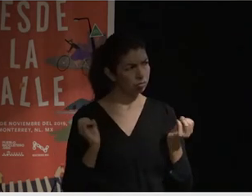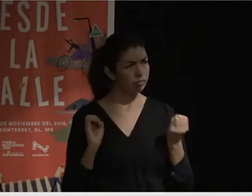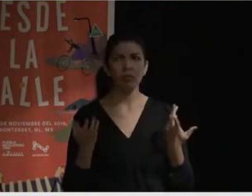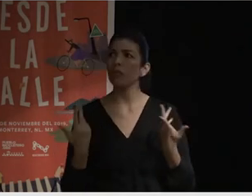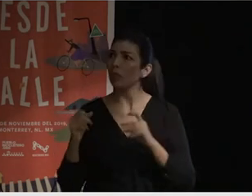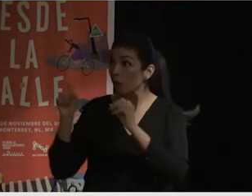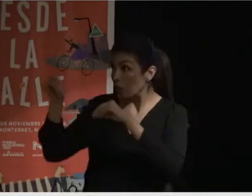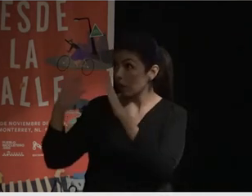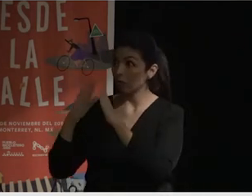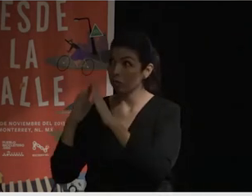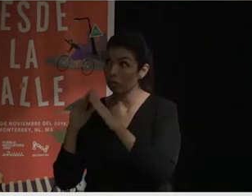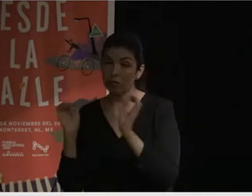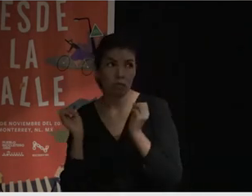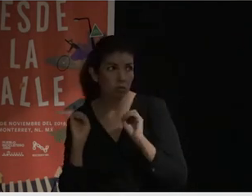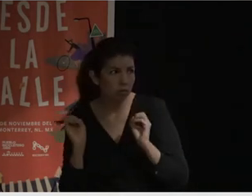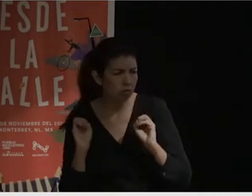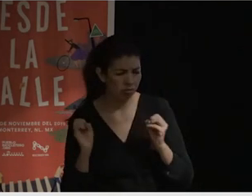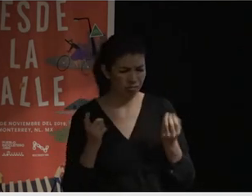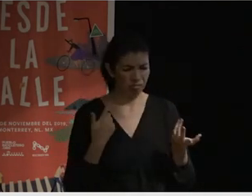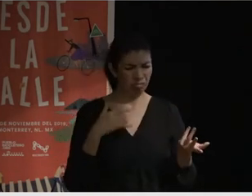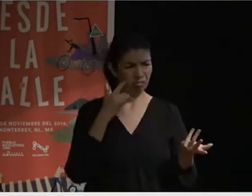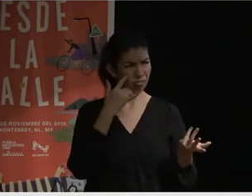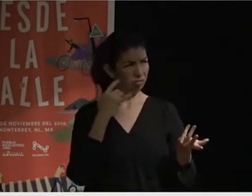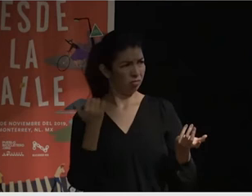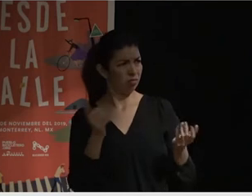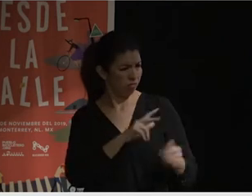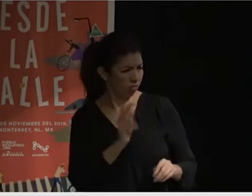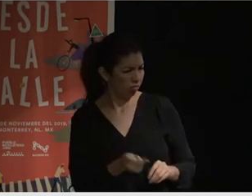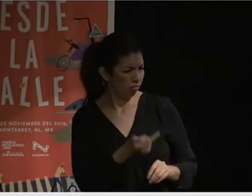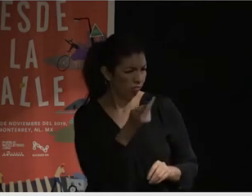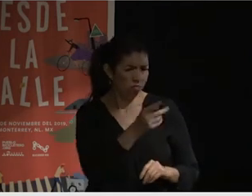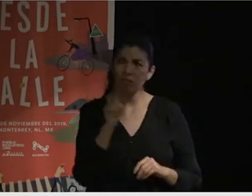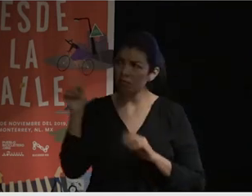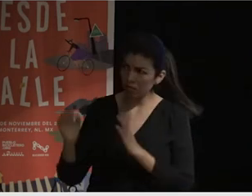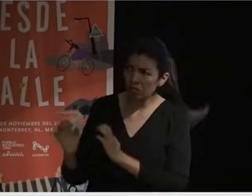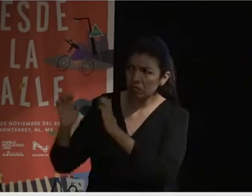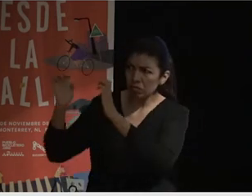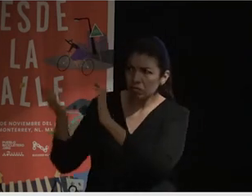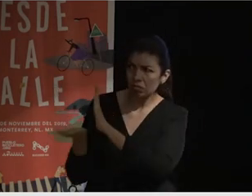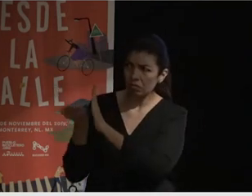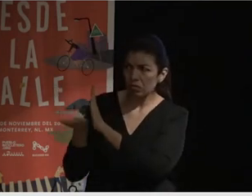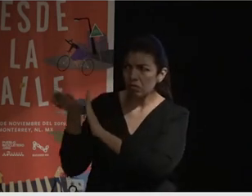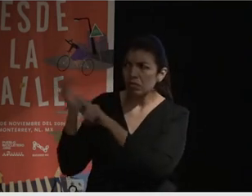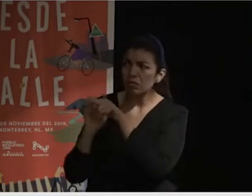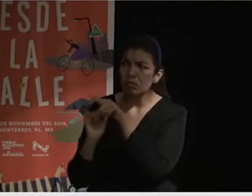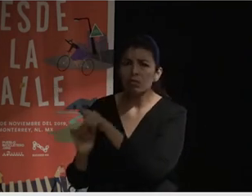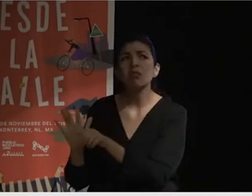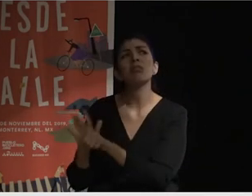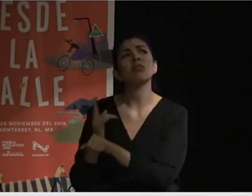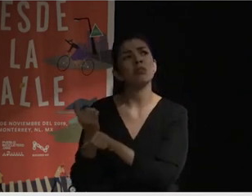está comprando esos lugares? Y si nadie los está comprando, ¿por qué se siguen construyendo? Y bueno, ahí habrá otras respuestas,